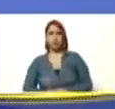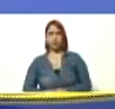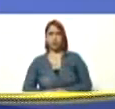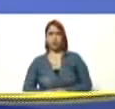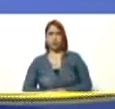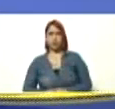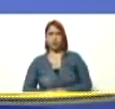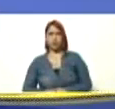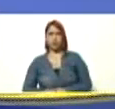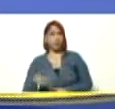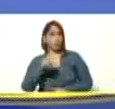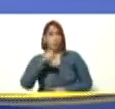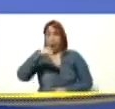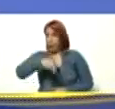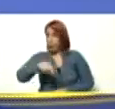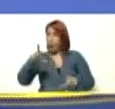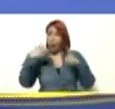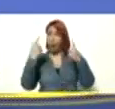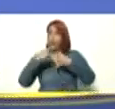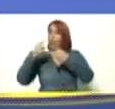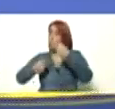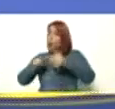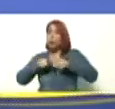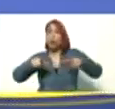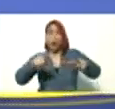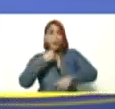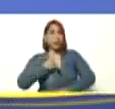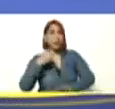No aquí en La Guaira, en otro sitio que me han dicho.